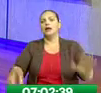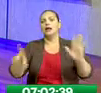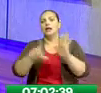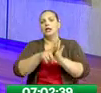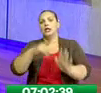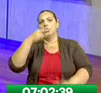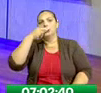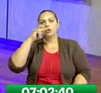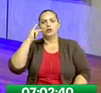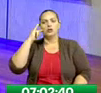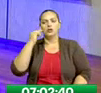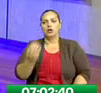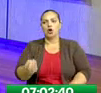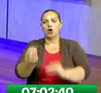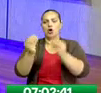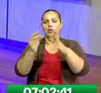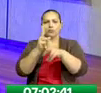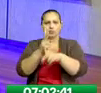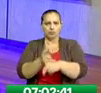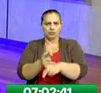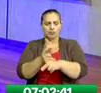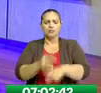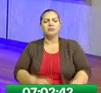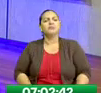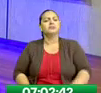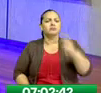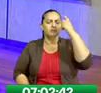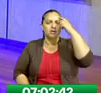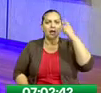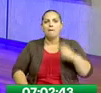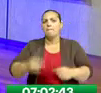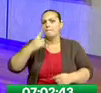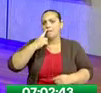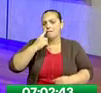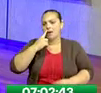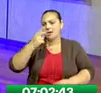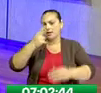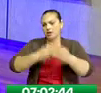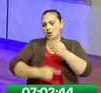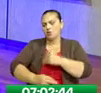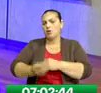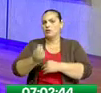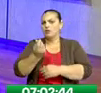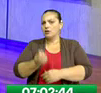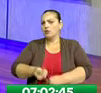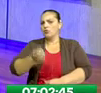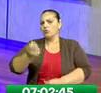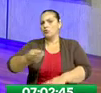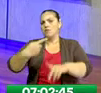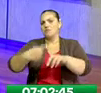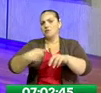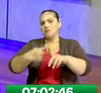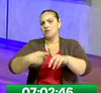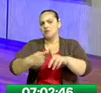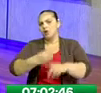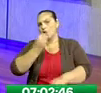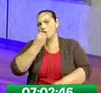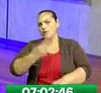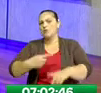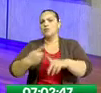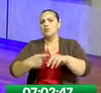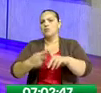el aumento de edad para el pago de la pensión alimenticia y procesos más rápidos para la adopción.